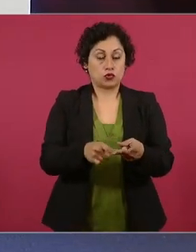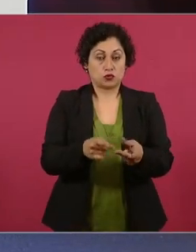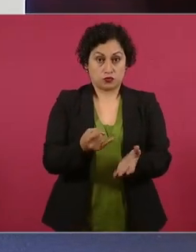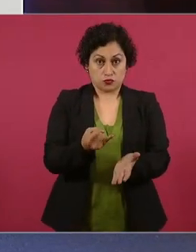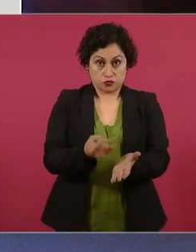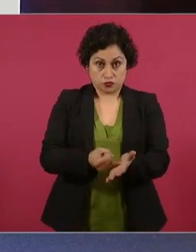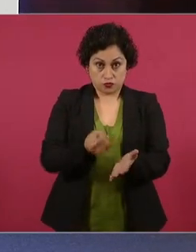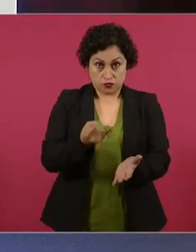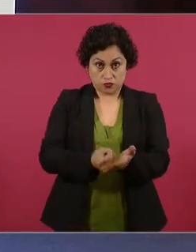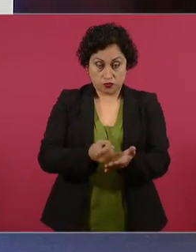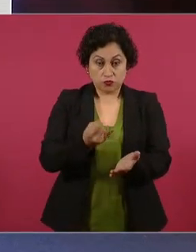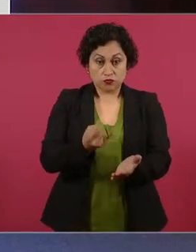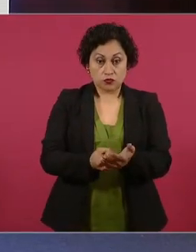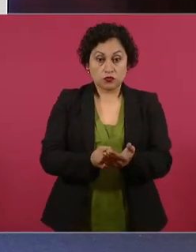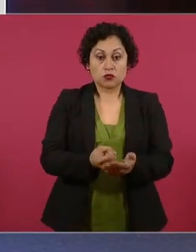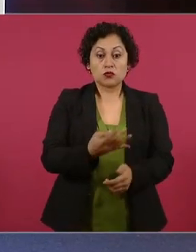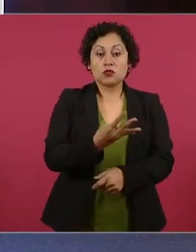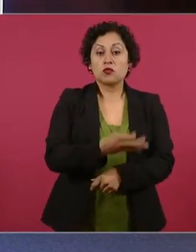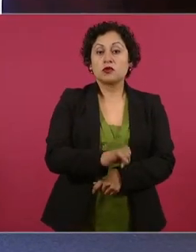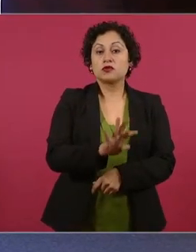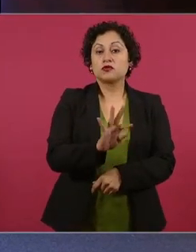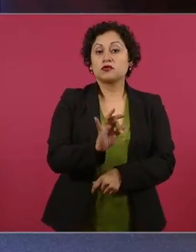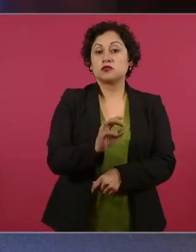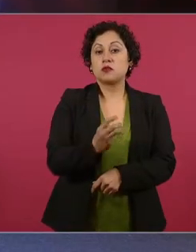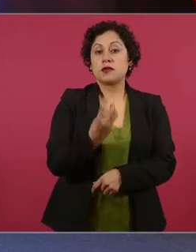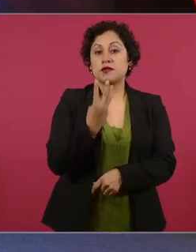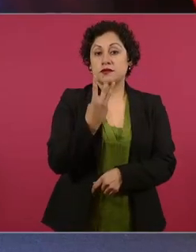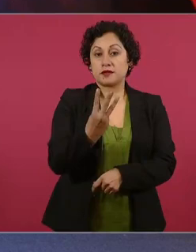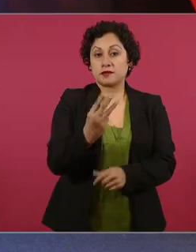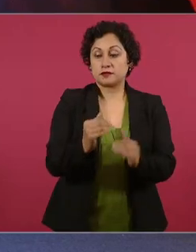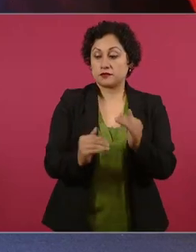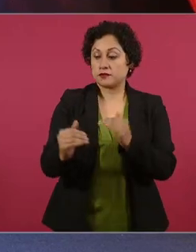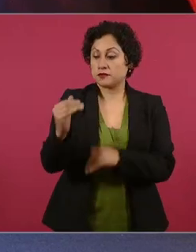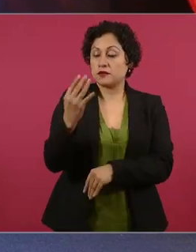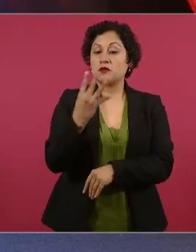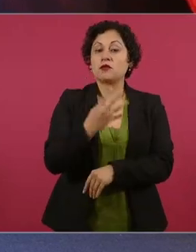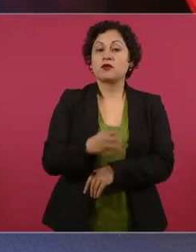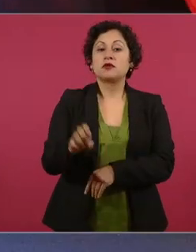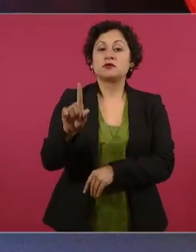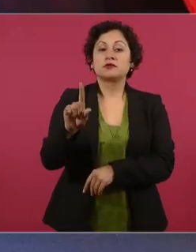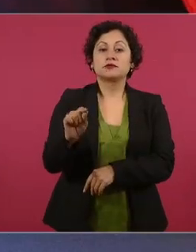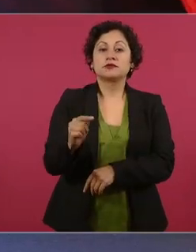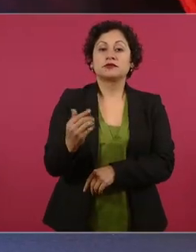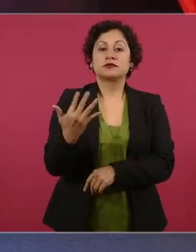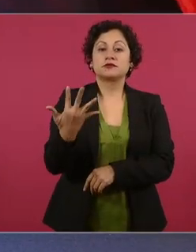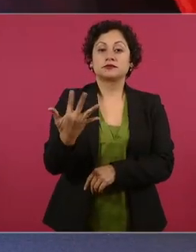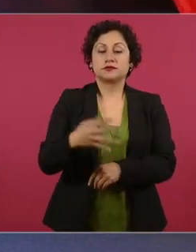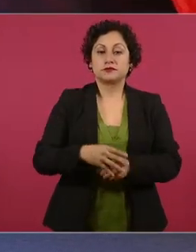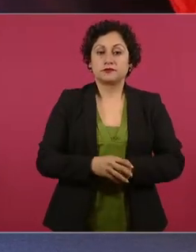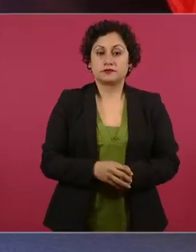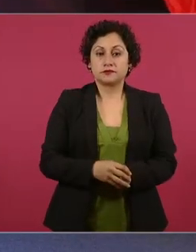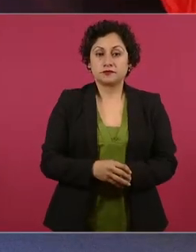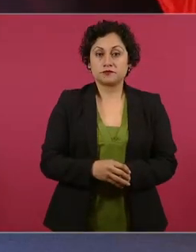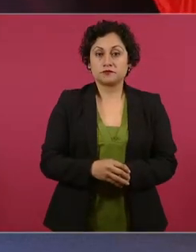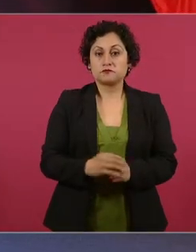De 443 a 475,